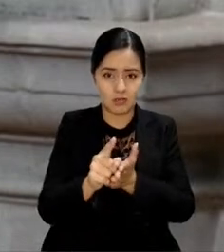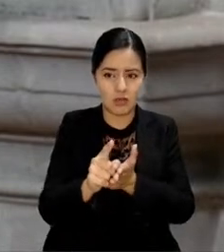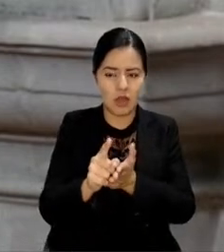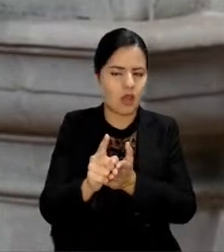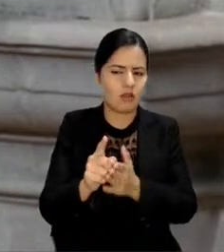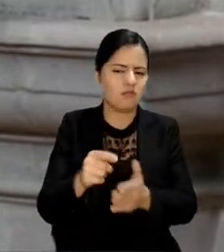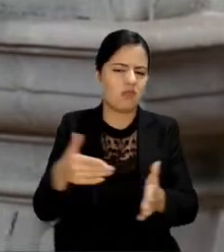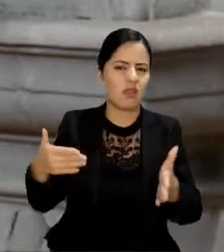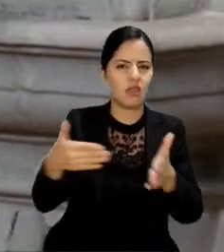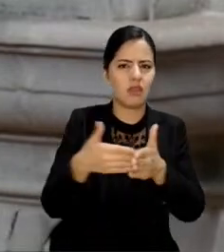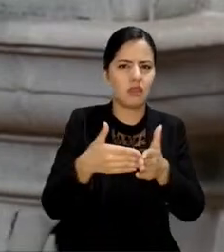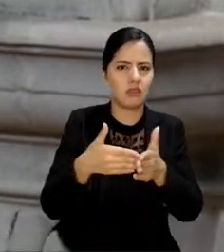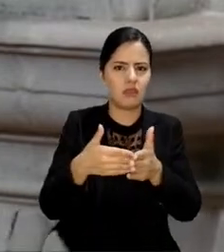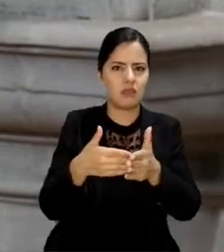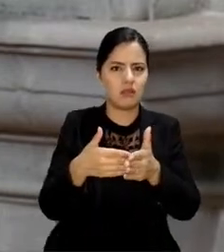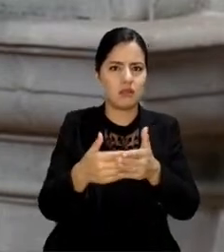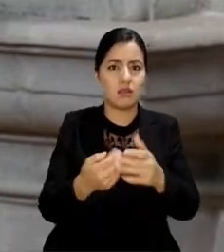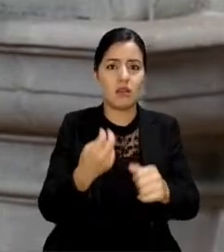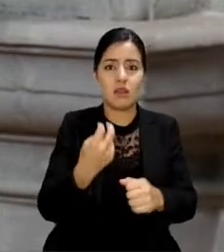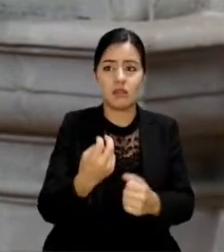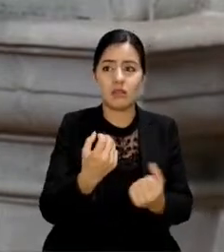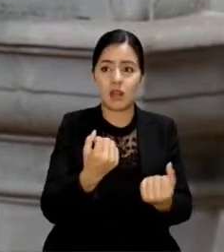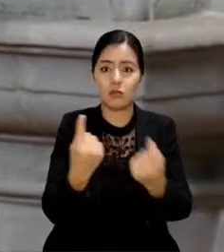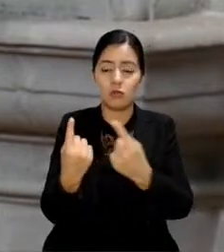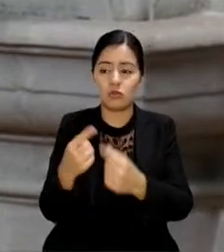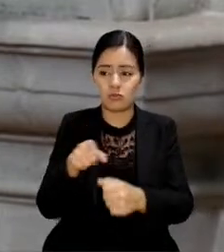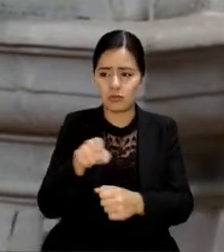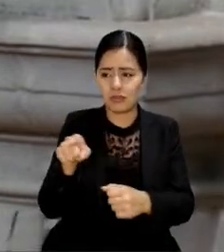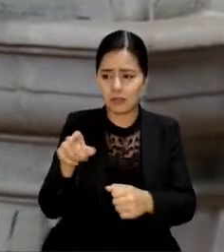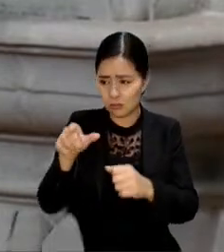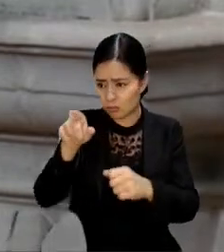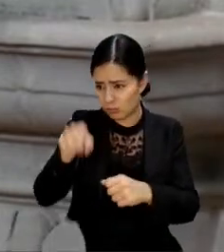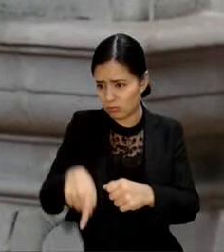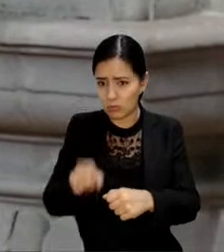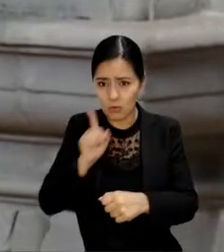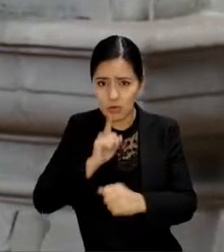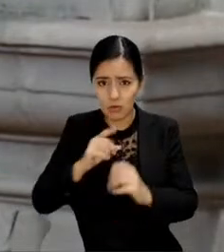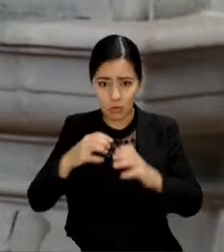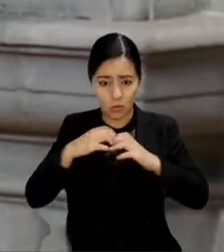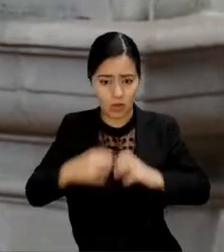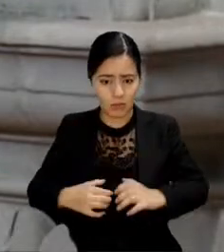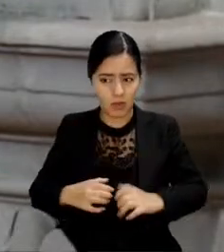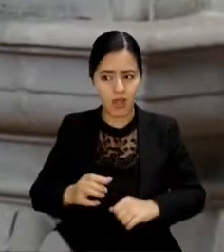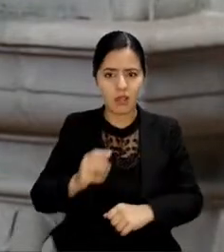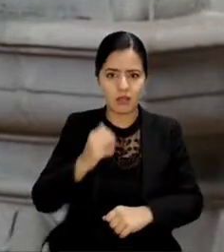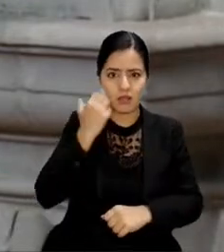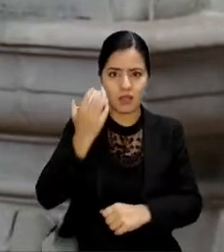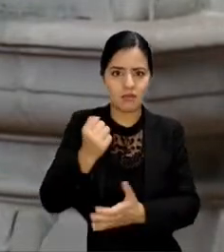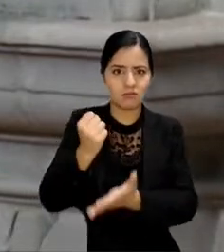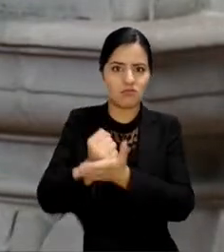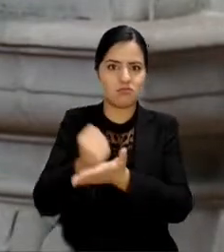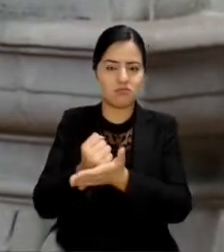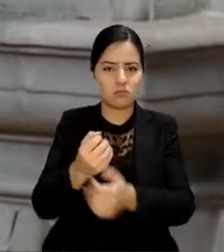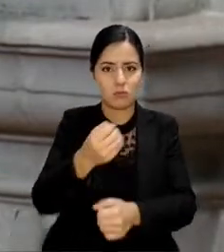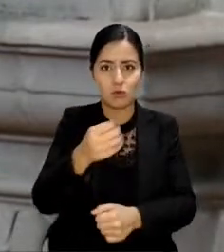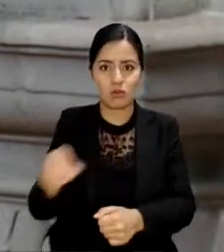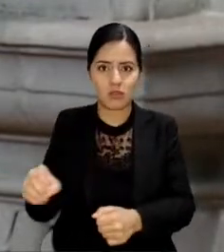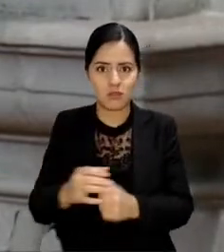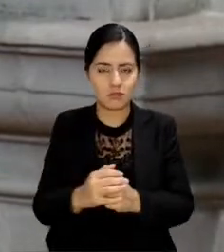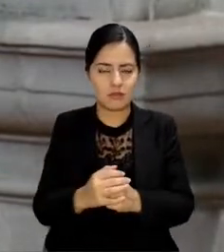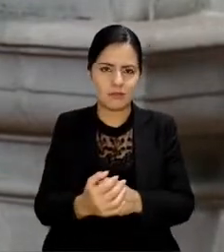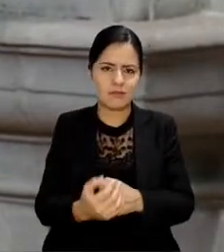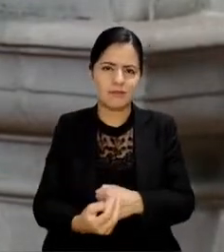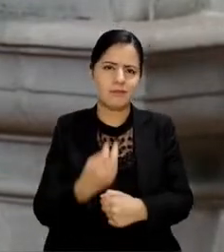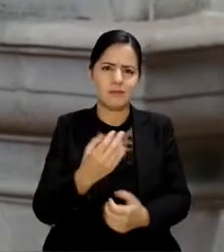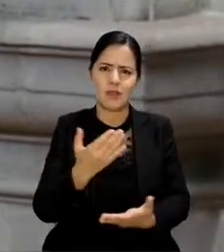se quiere moralizar la posibilidad de tener autonomía sobre nuestro cuerpo. Hoy es nuestro deber, particularmente de